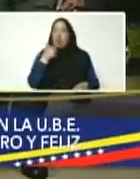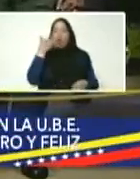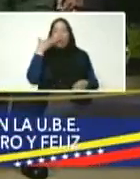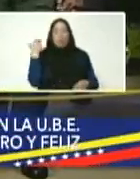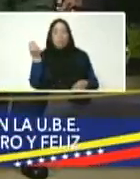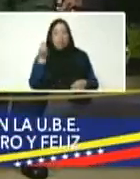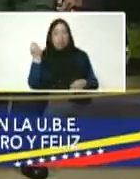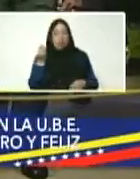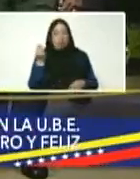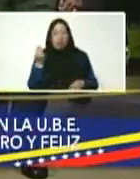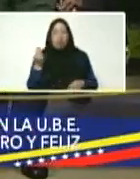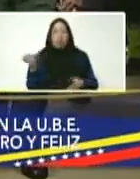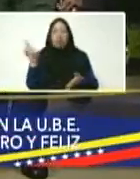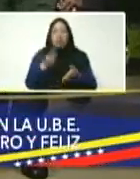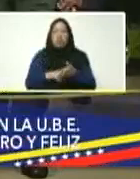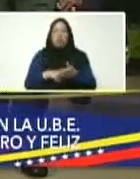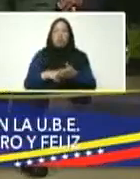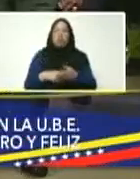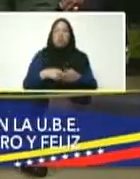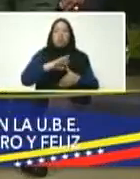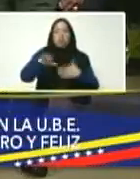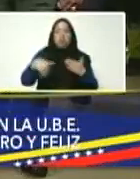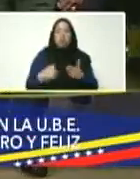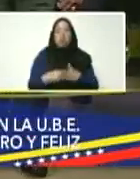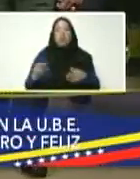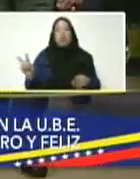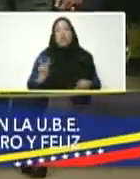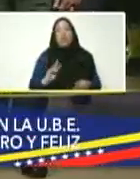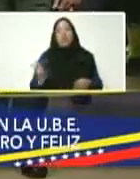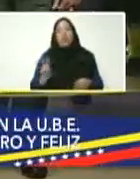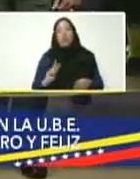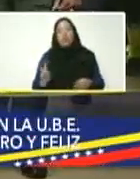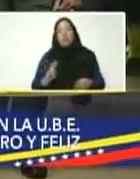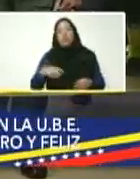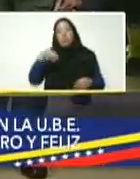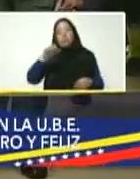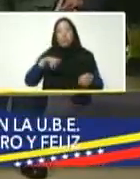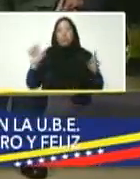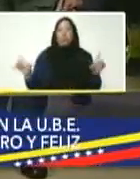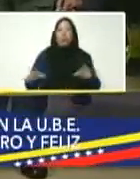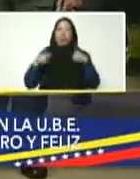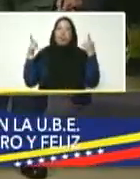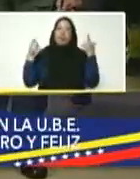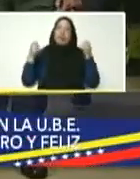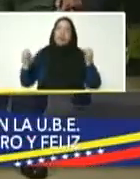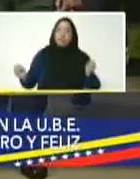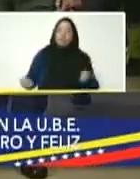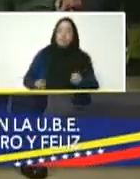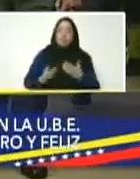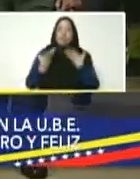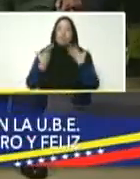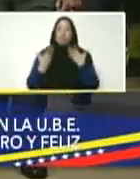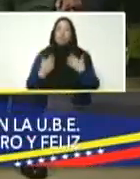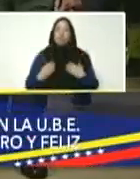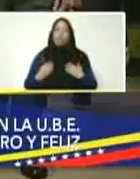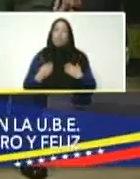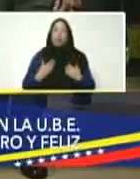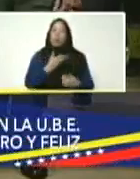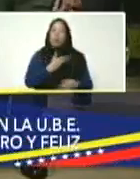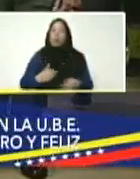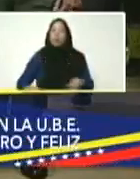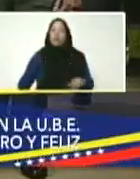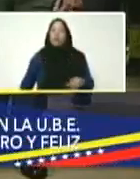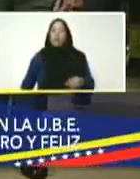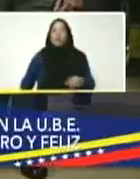experiencia que se está replicando a lo largo y ancho de toda Venezuela y que en el estado de La Guaira nos tiene muy esperanzados. Yo le doy la palabra, presidente, a